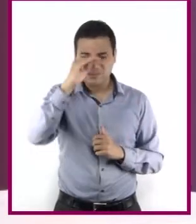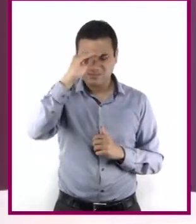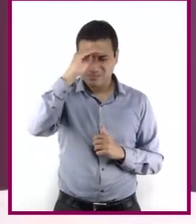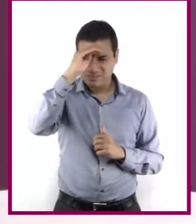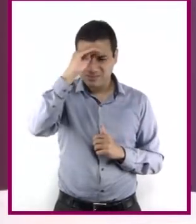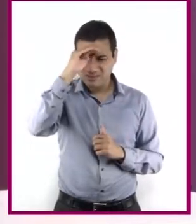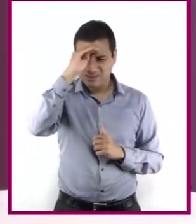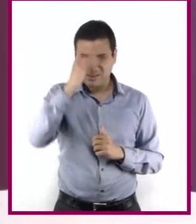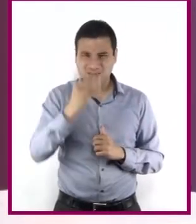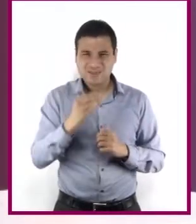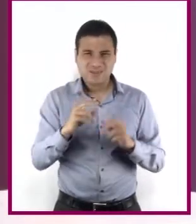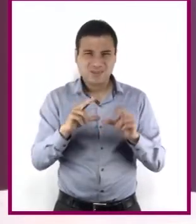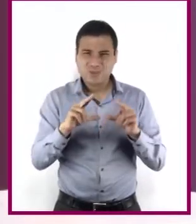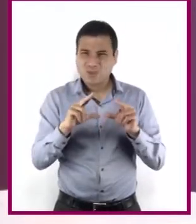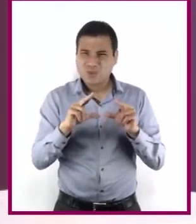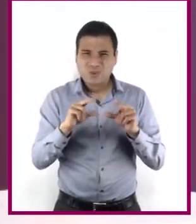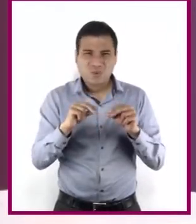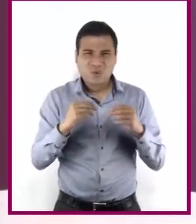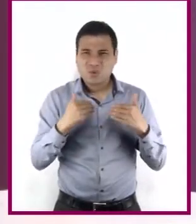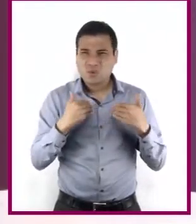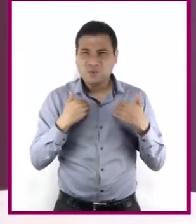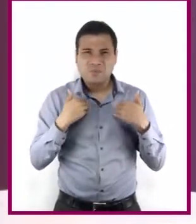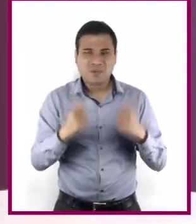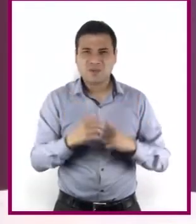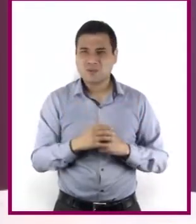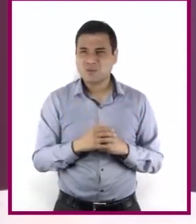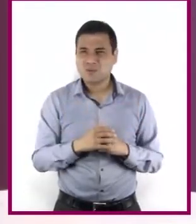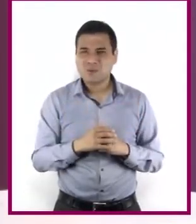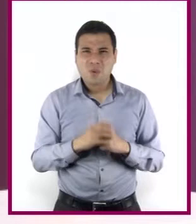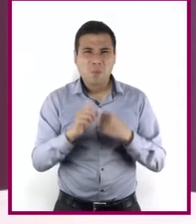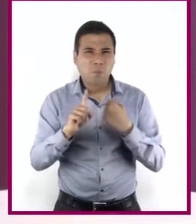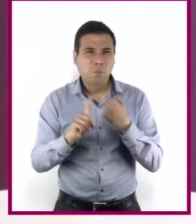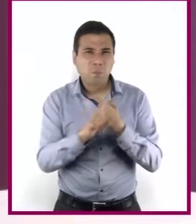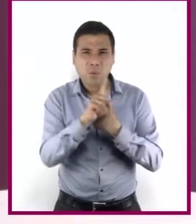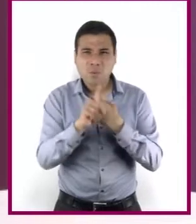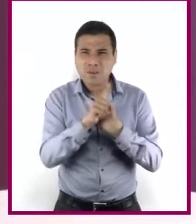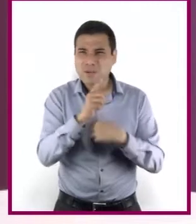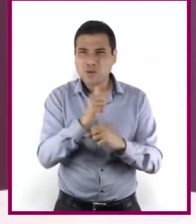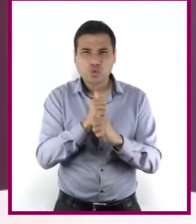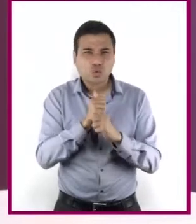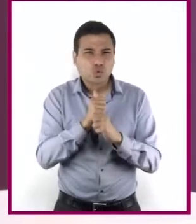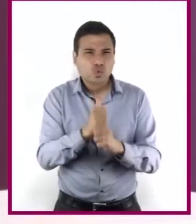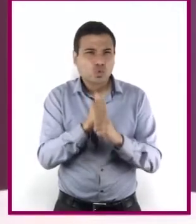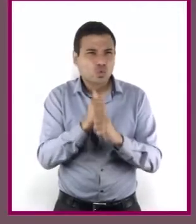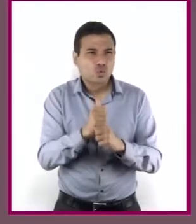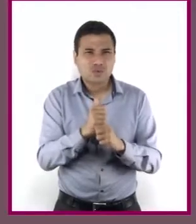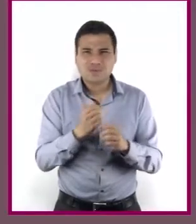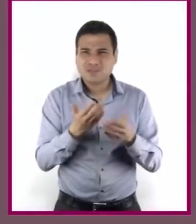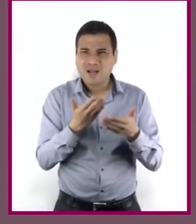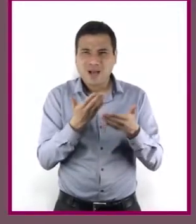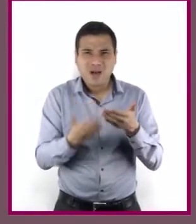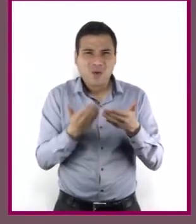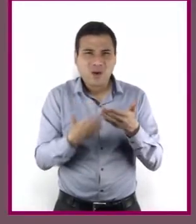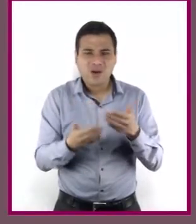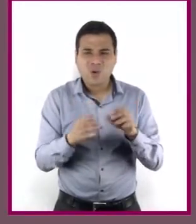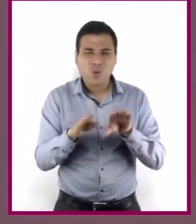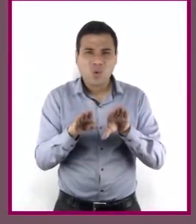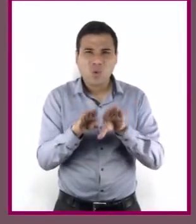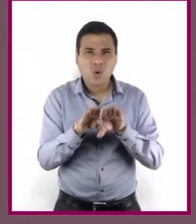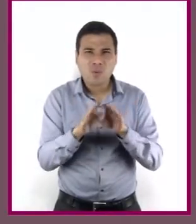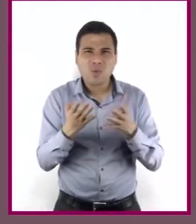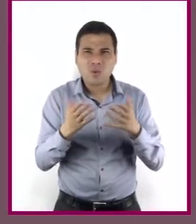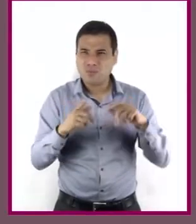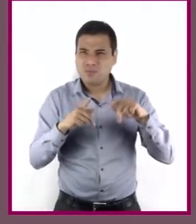entender cómo puede existir tanto sufrimiento en el mundo cristiano del siglo XX. Ha